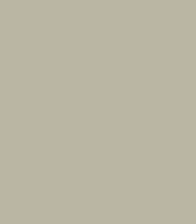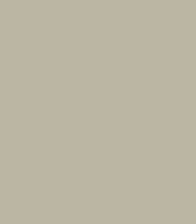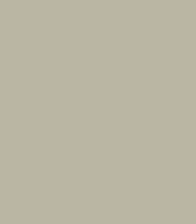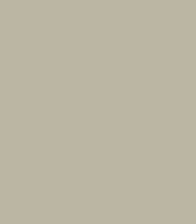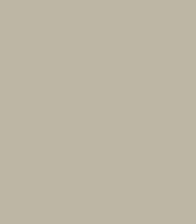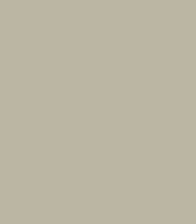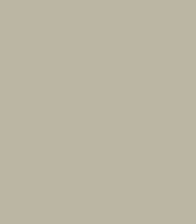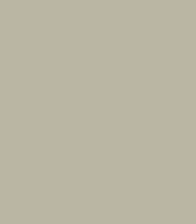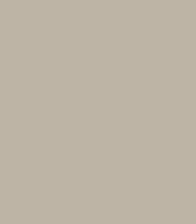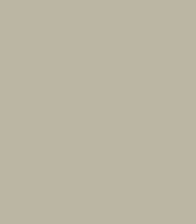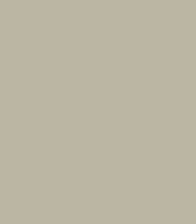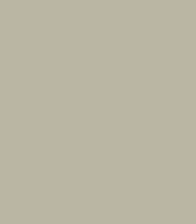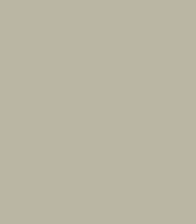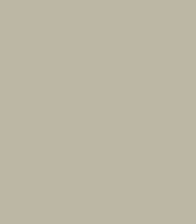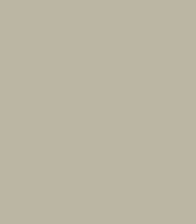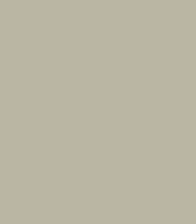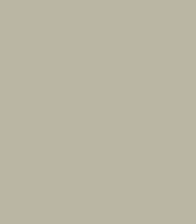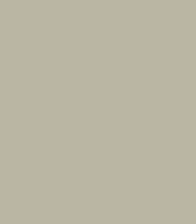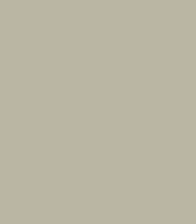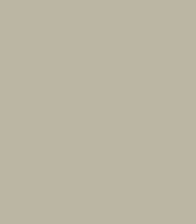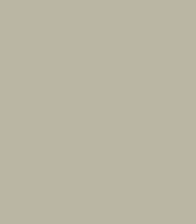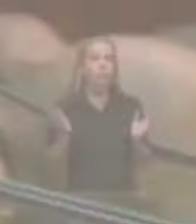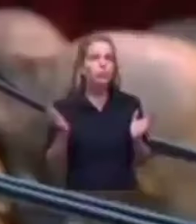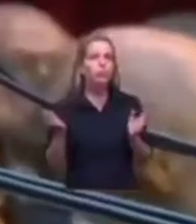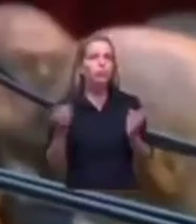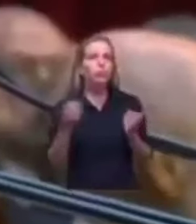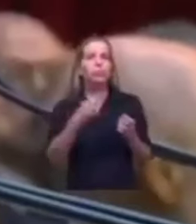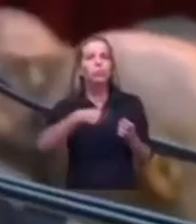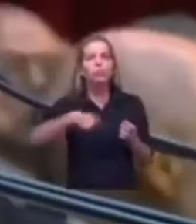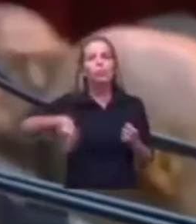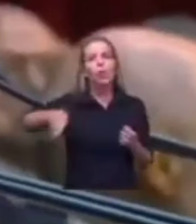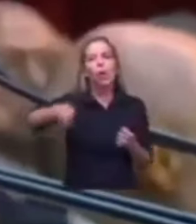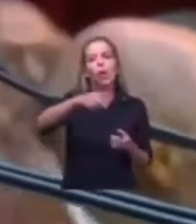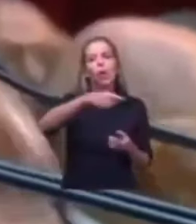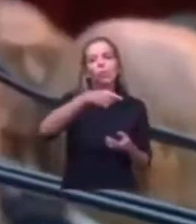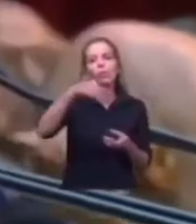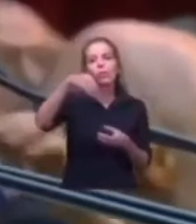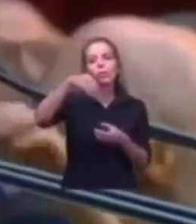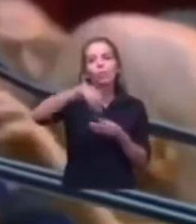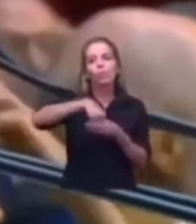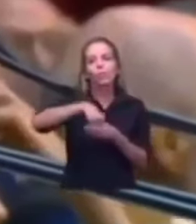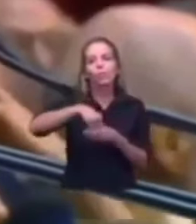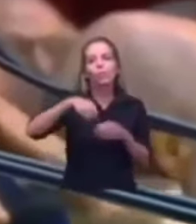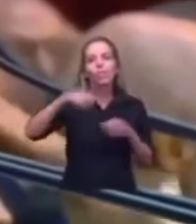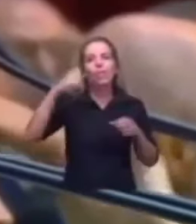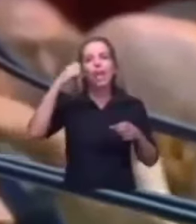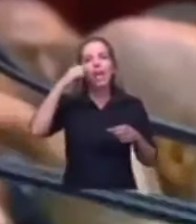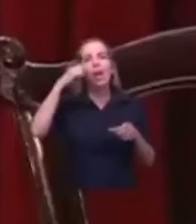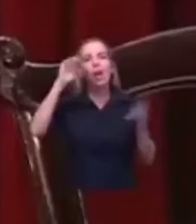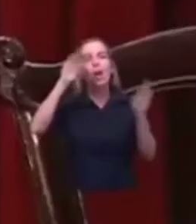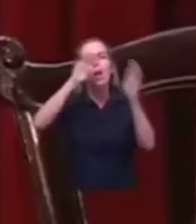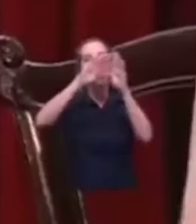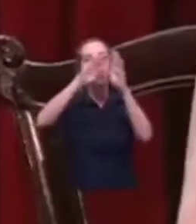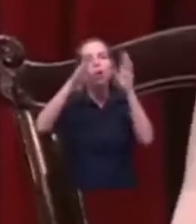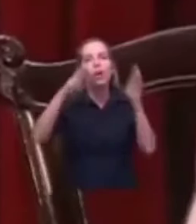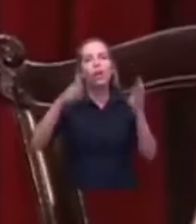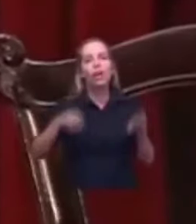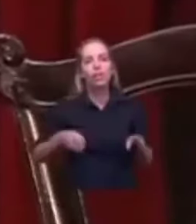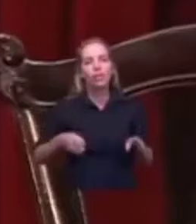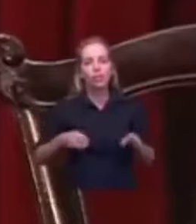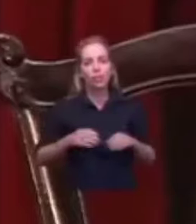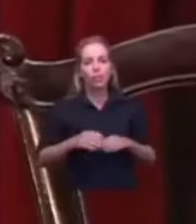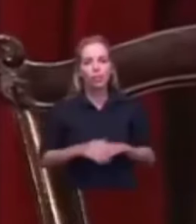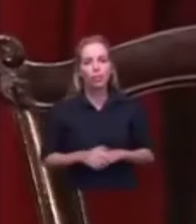para mantenerte informado sobre este tema. Luego del anuncio del Gobierno Nacional del lanzamiento de una nueva edición del Plan Mi